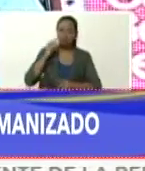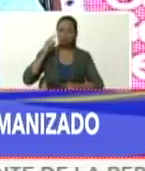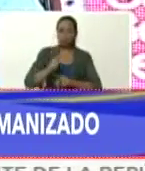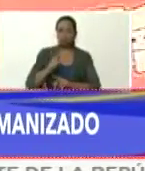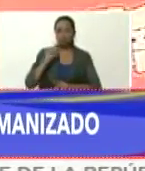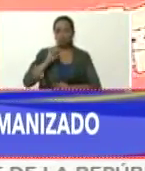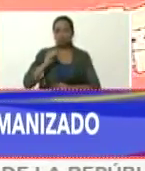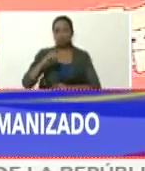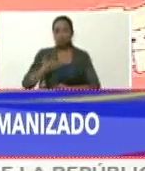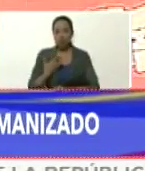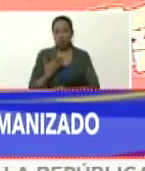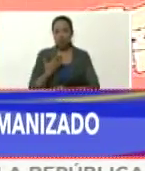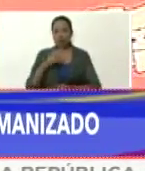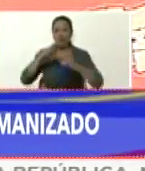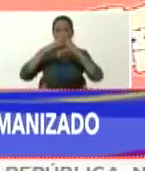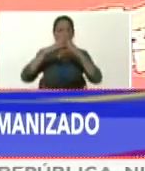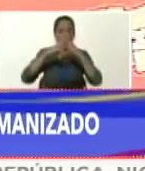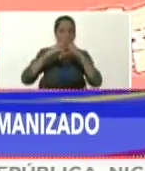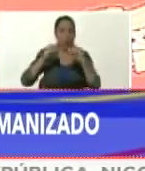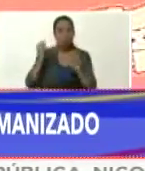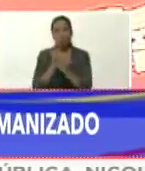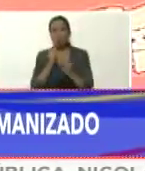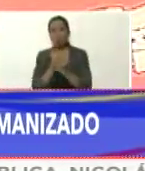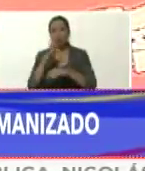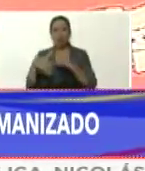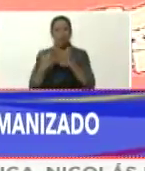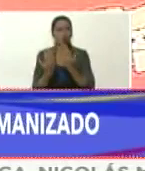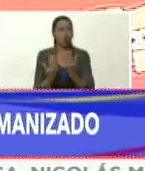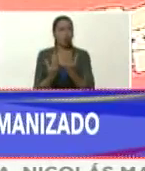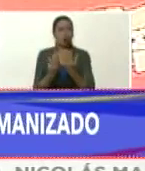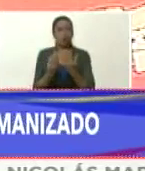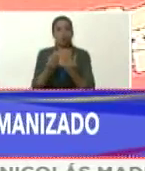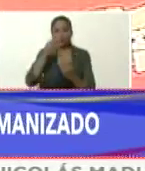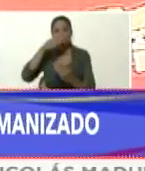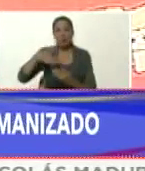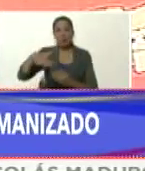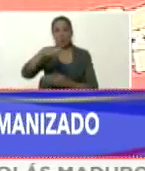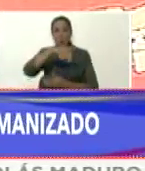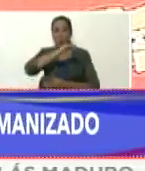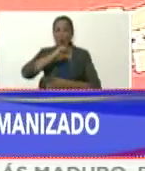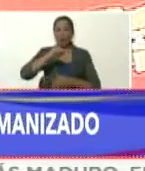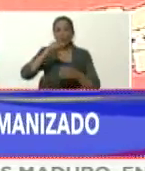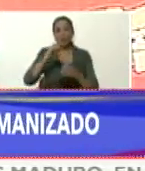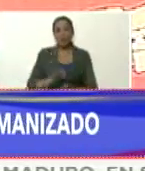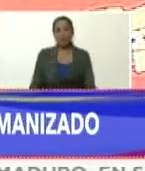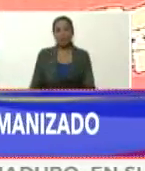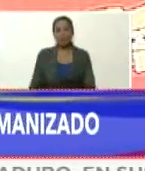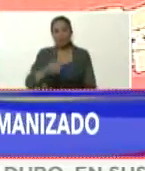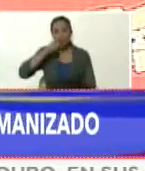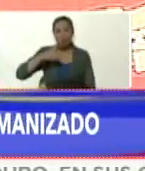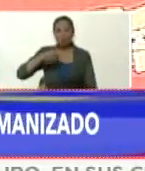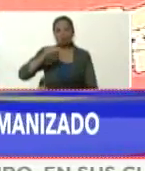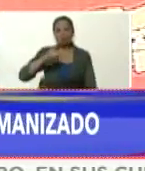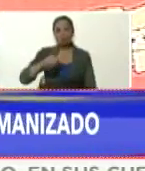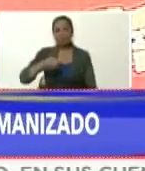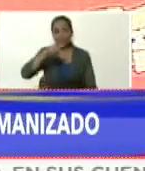exigirse a todos los empleadores públicos y privados atender de